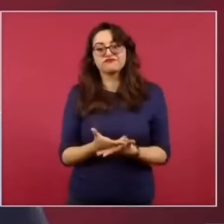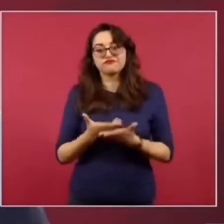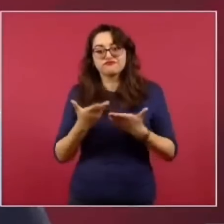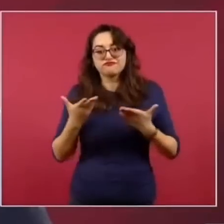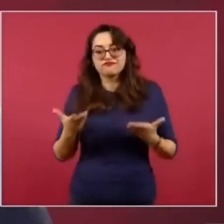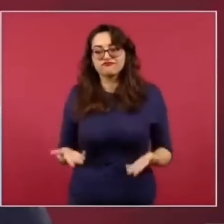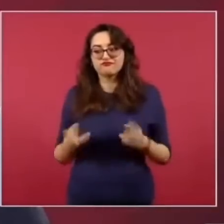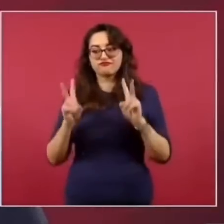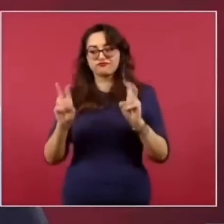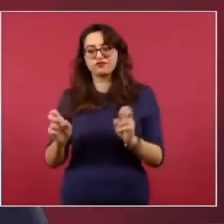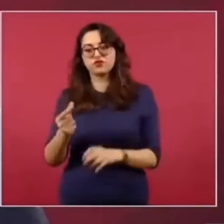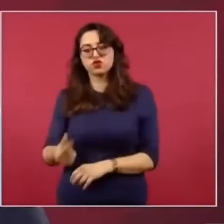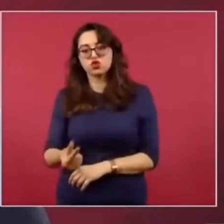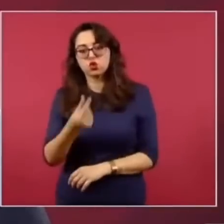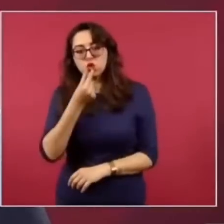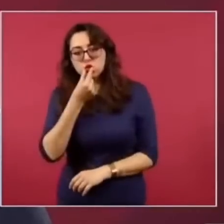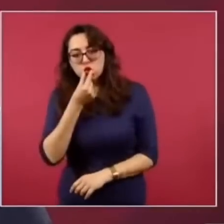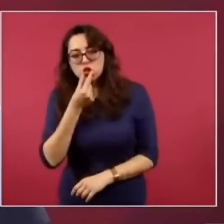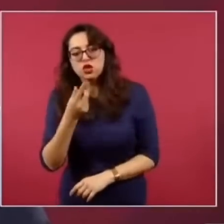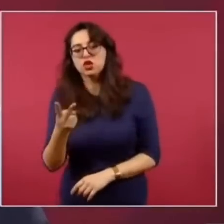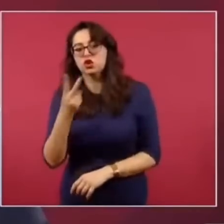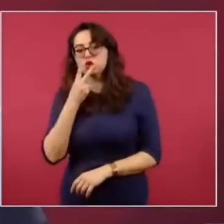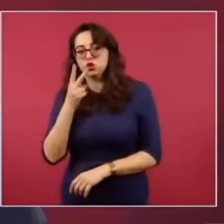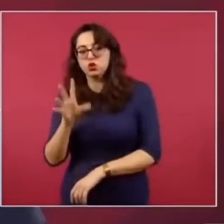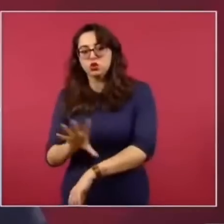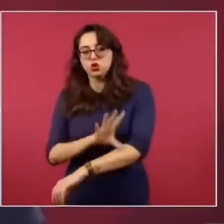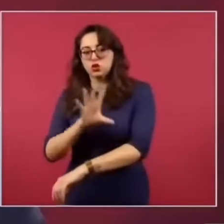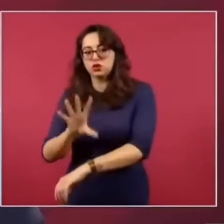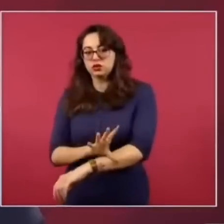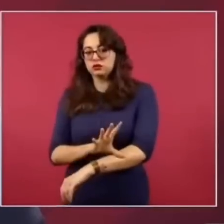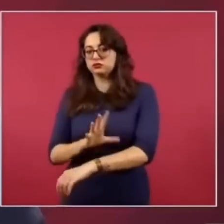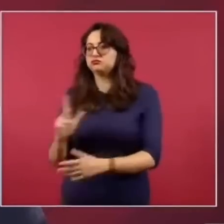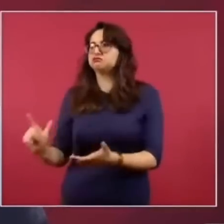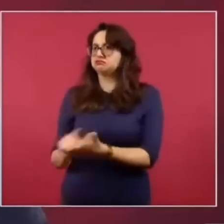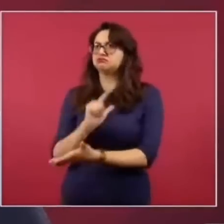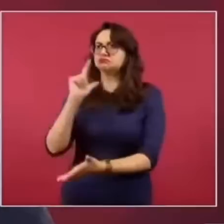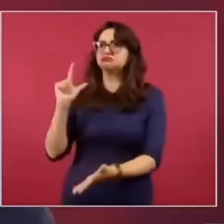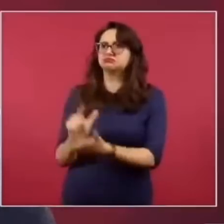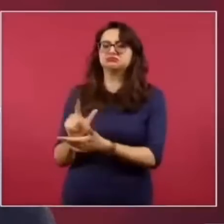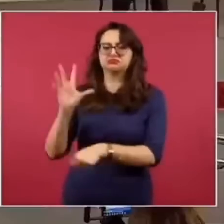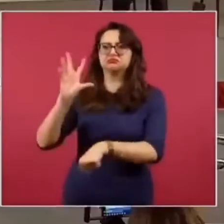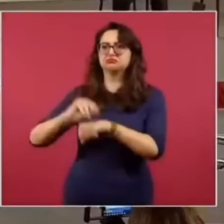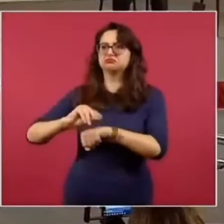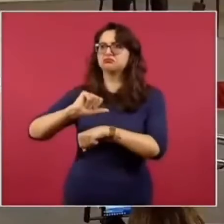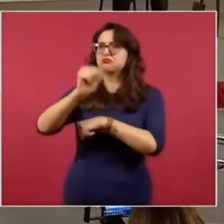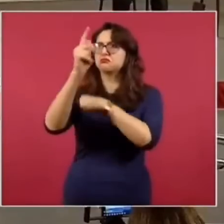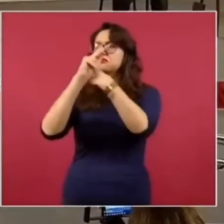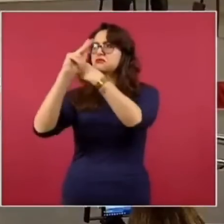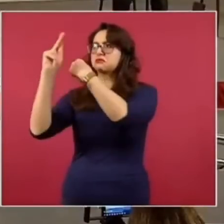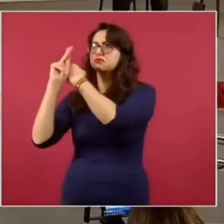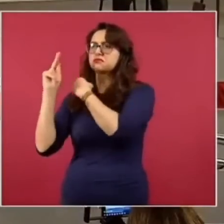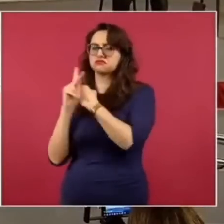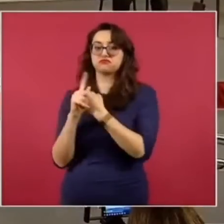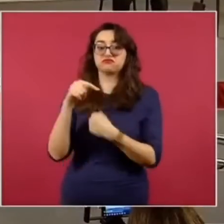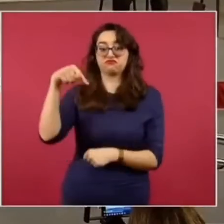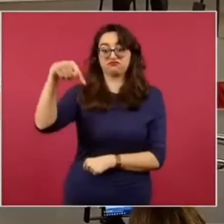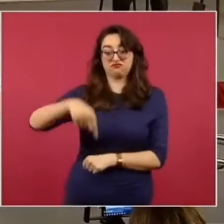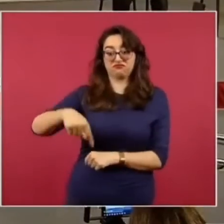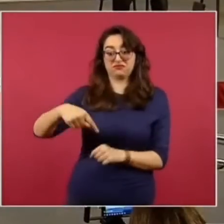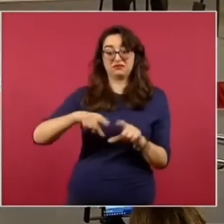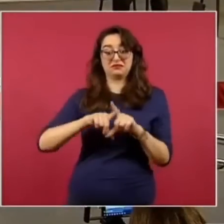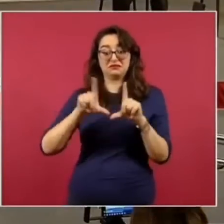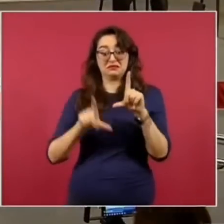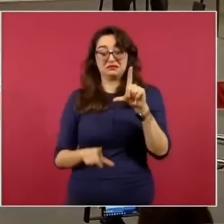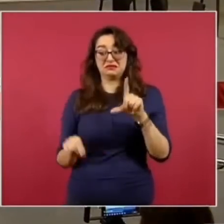legal y que la industria tabacalera pretende que sea legal en México, pero hoy no lo es. Por eso es que vamos a hablar de